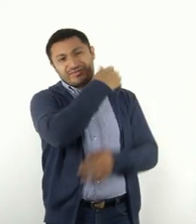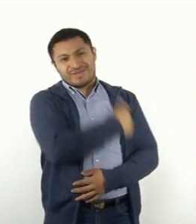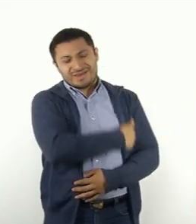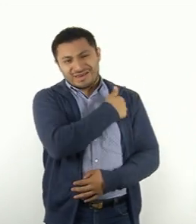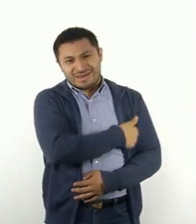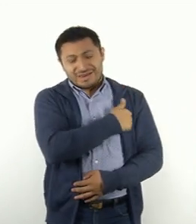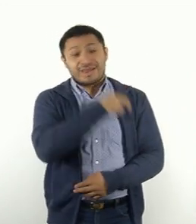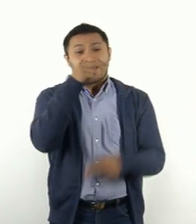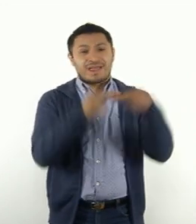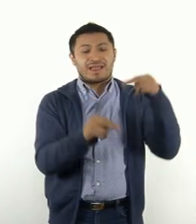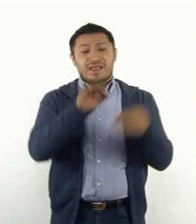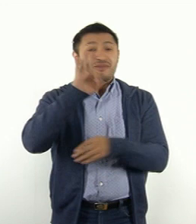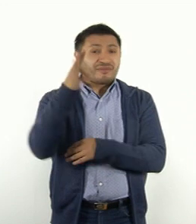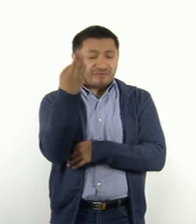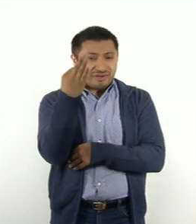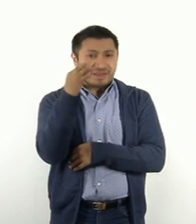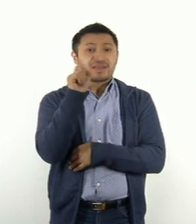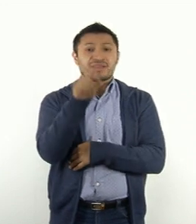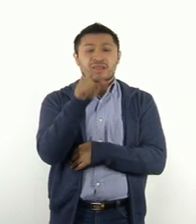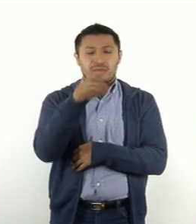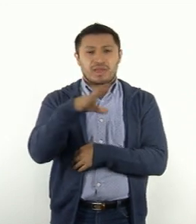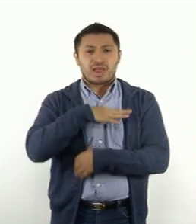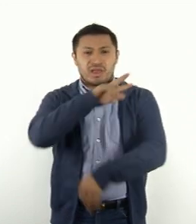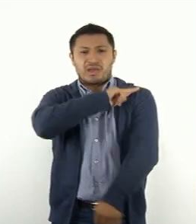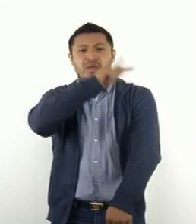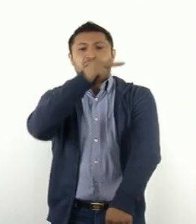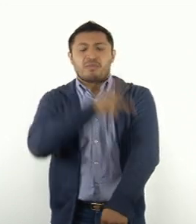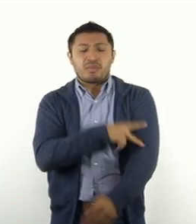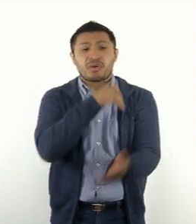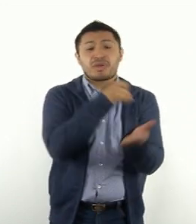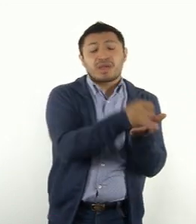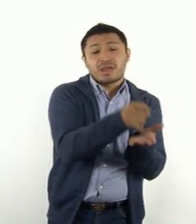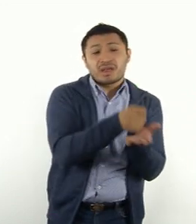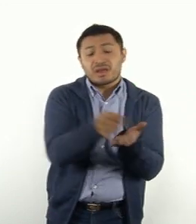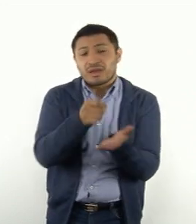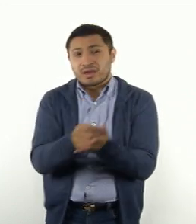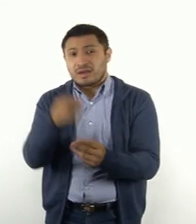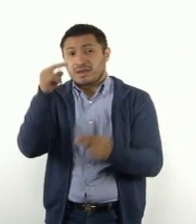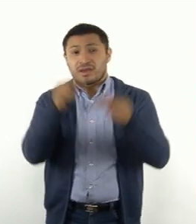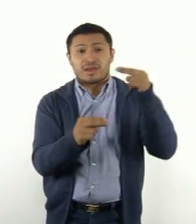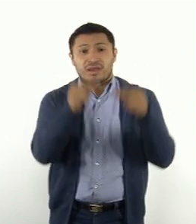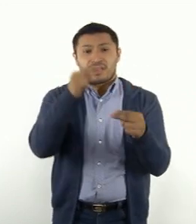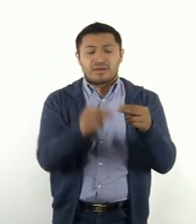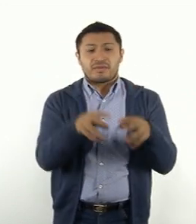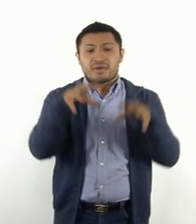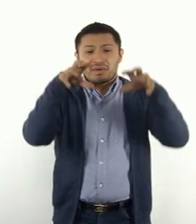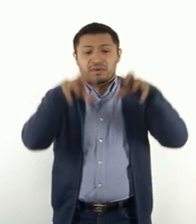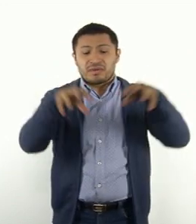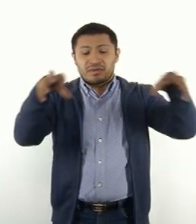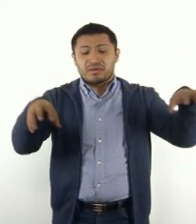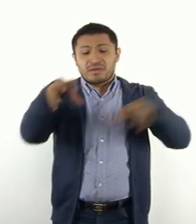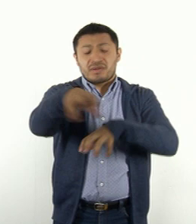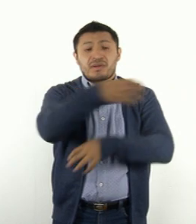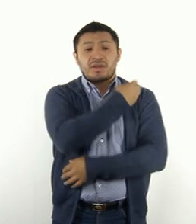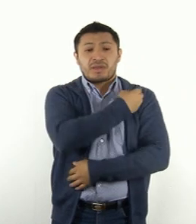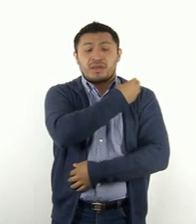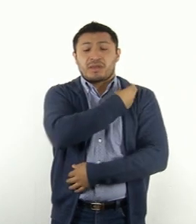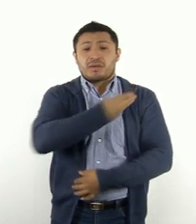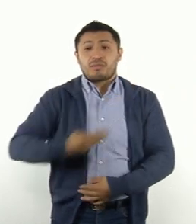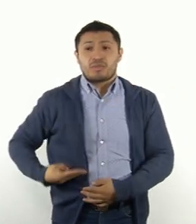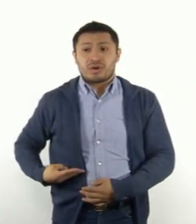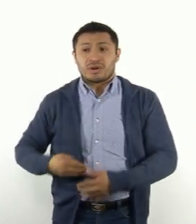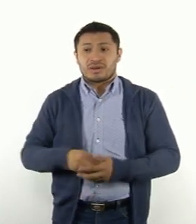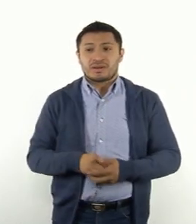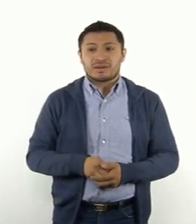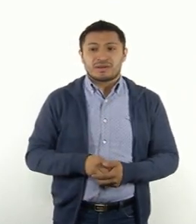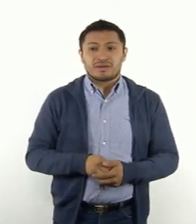nivel federal, se detenta el poder y la toma de decisiones a nivel regional y municipal.